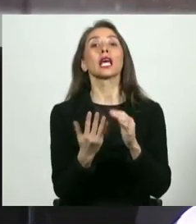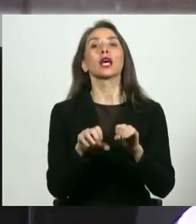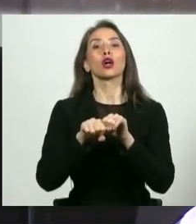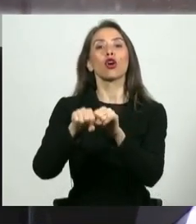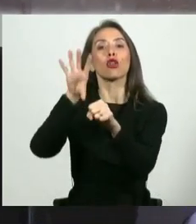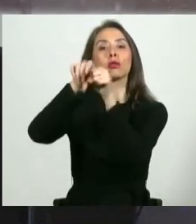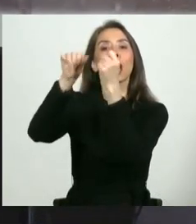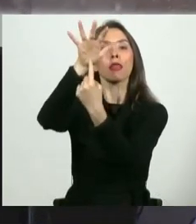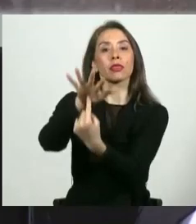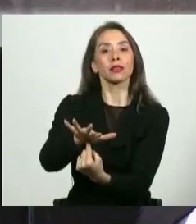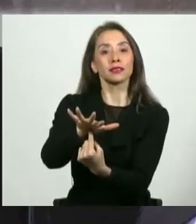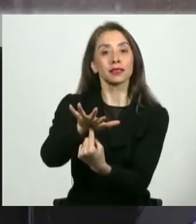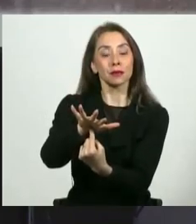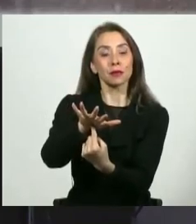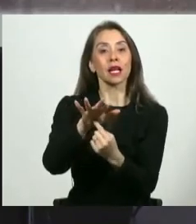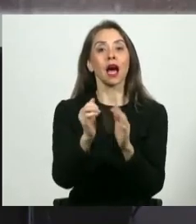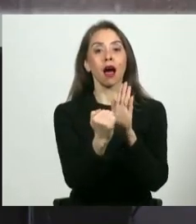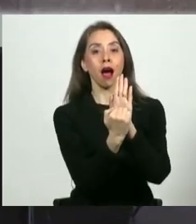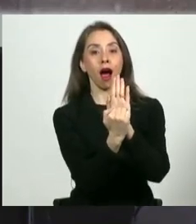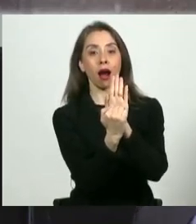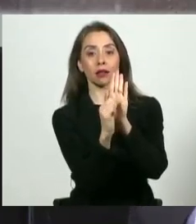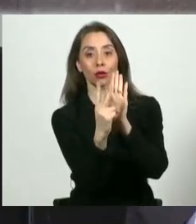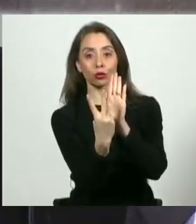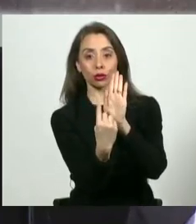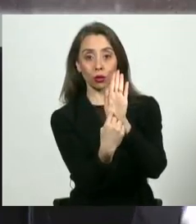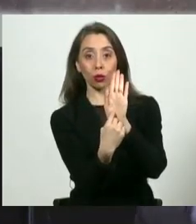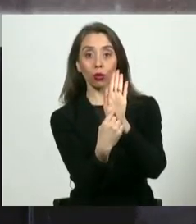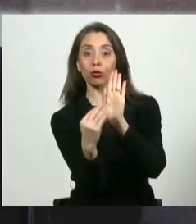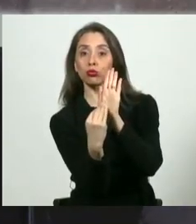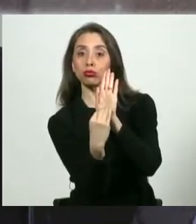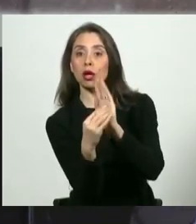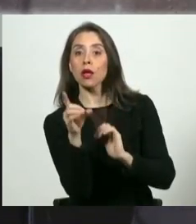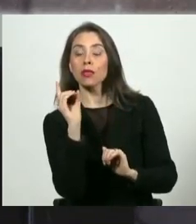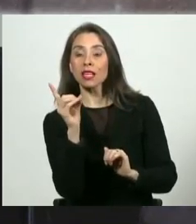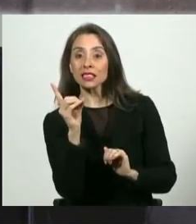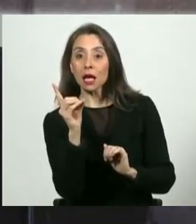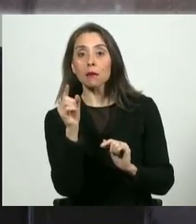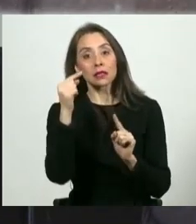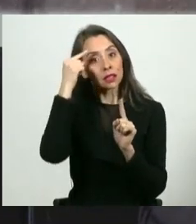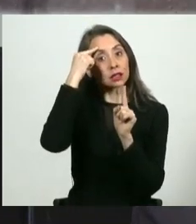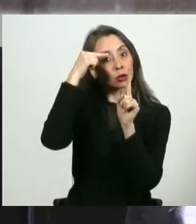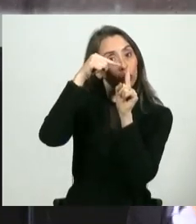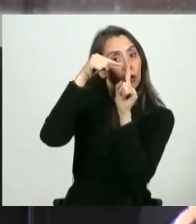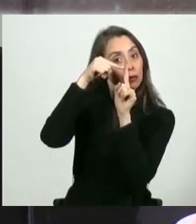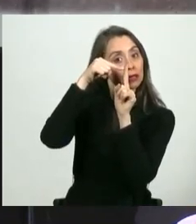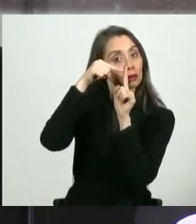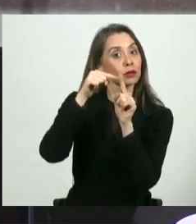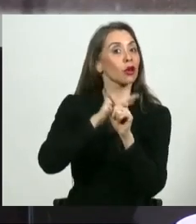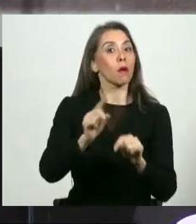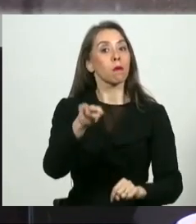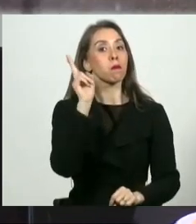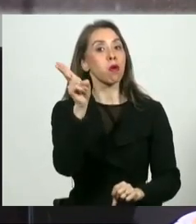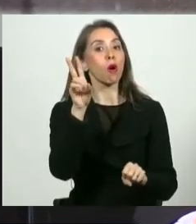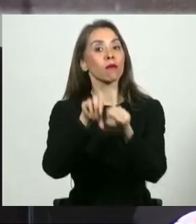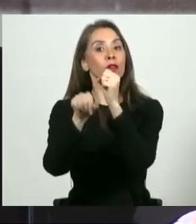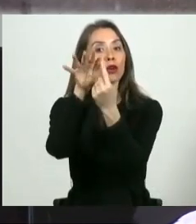discriminación y que en su artículo segundo integra la discapacidad como un criterio por el cual está prohibido